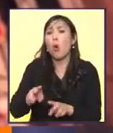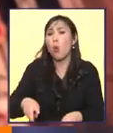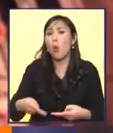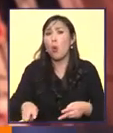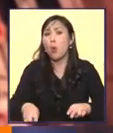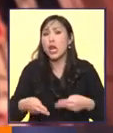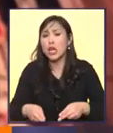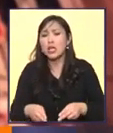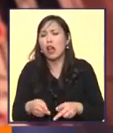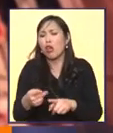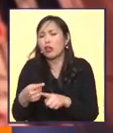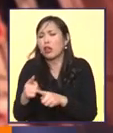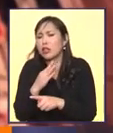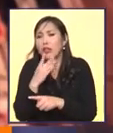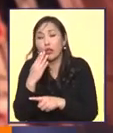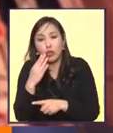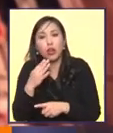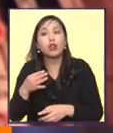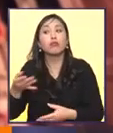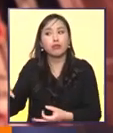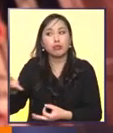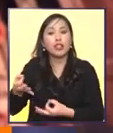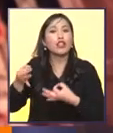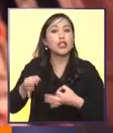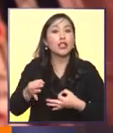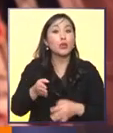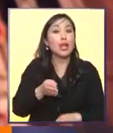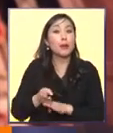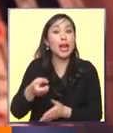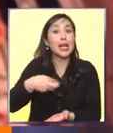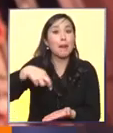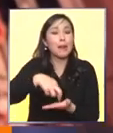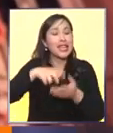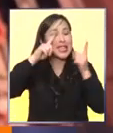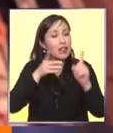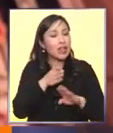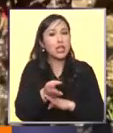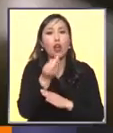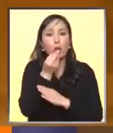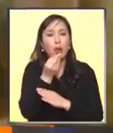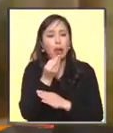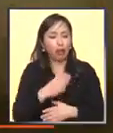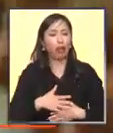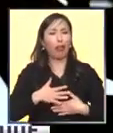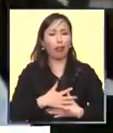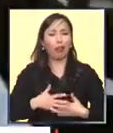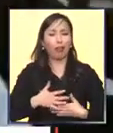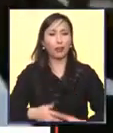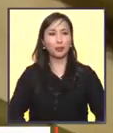de angus. Nos aseguran que a Pirque hay que ir a comer con Gana.